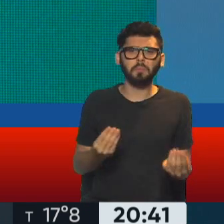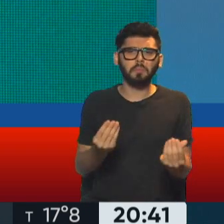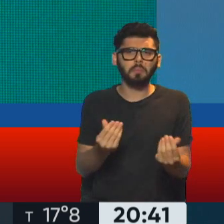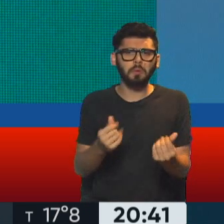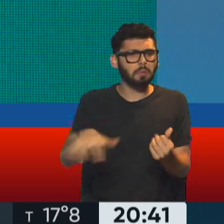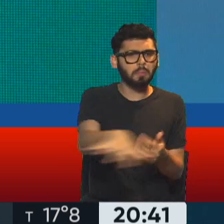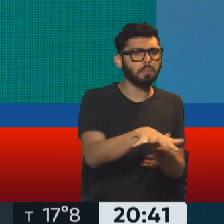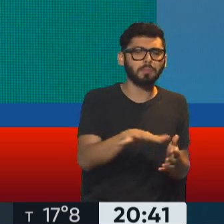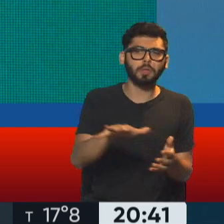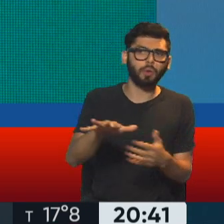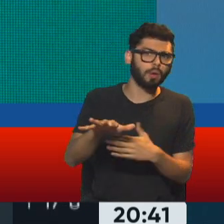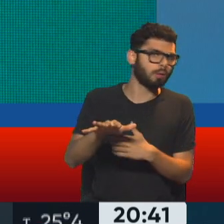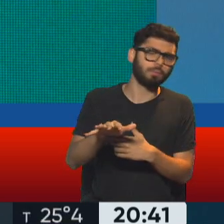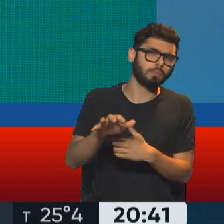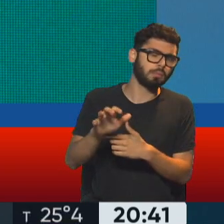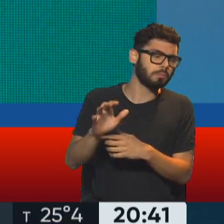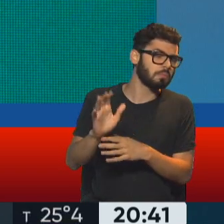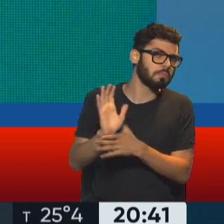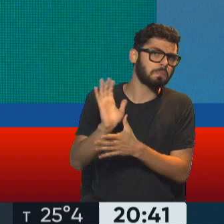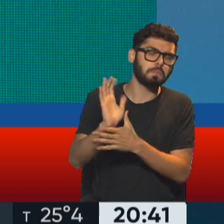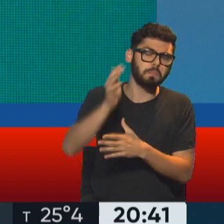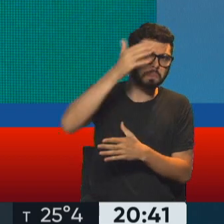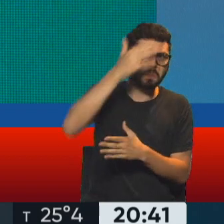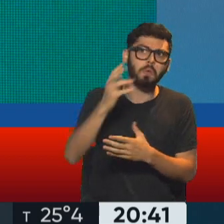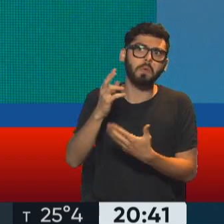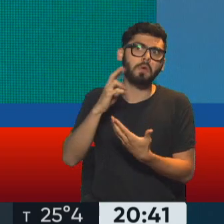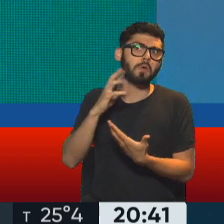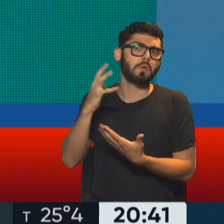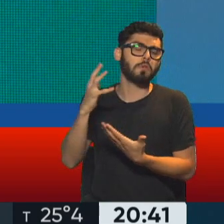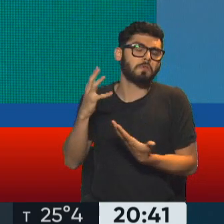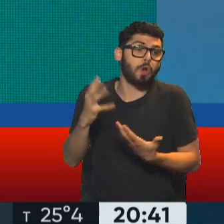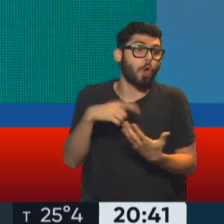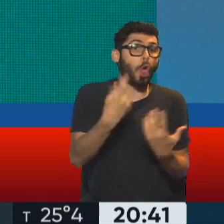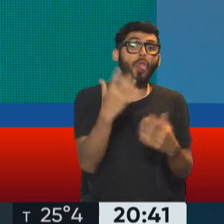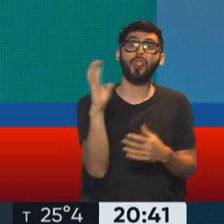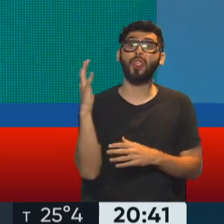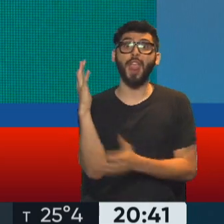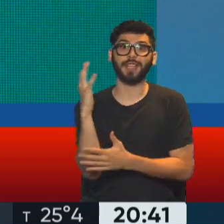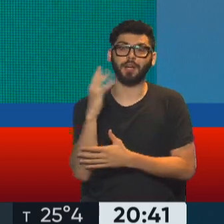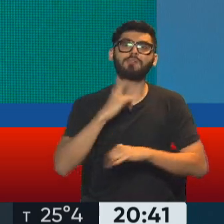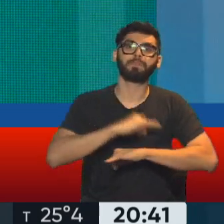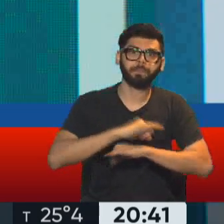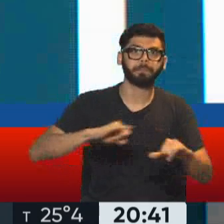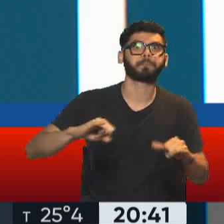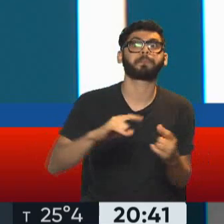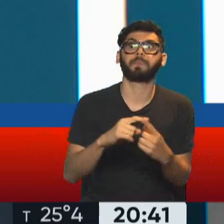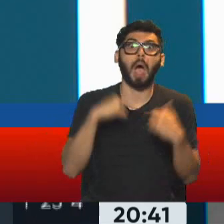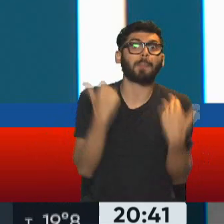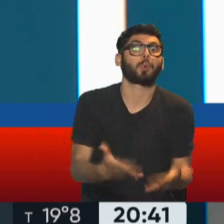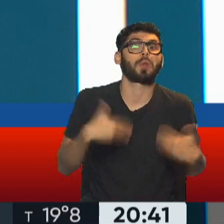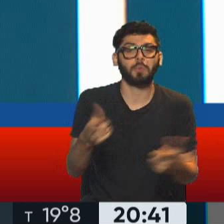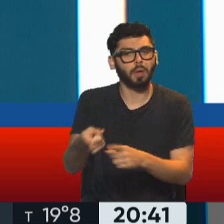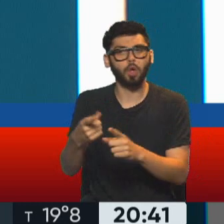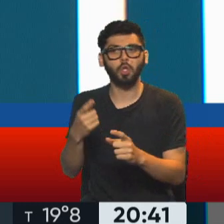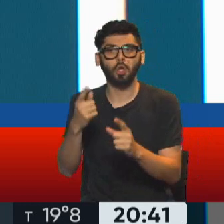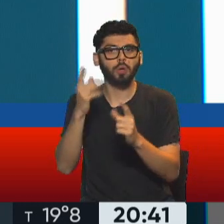mensaje y sí llegan todos los mensajes que la derecha aprovecha y plasma. Sí, es totalmente cierto. Bueno,